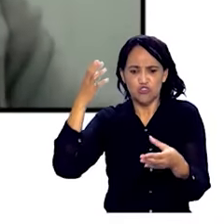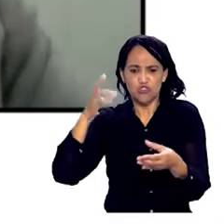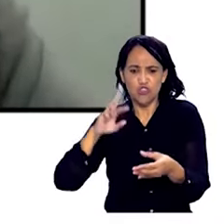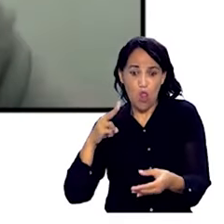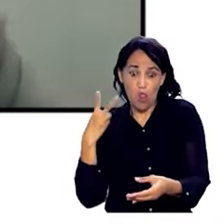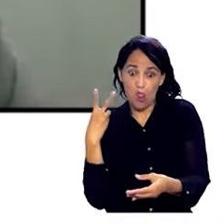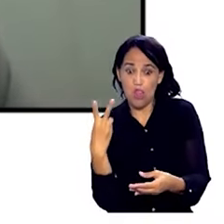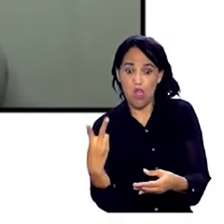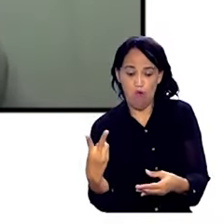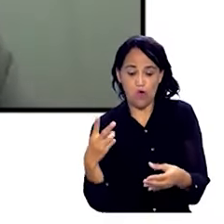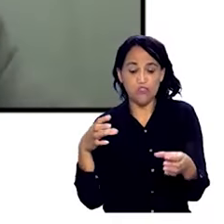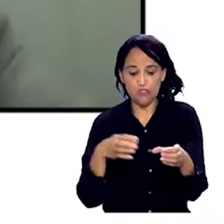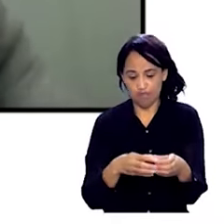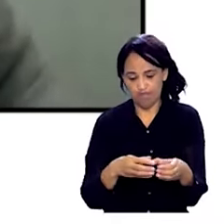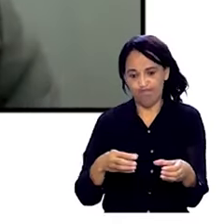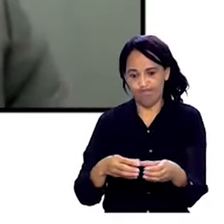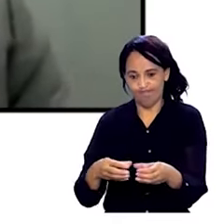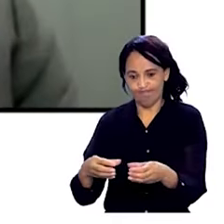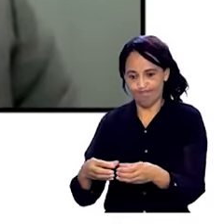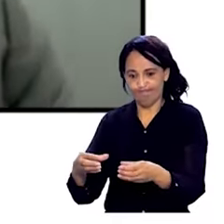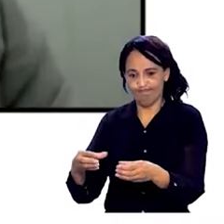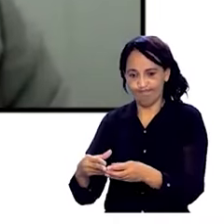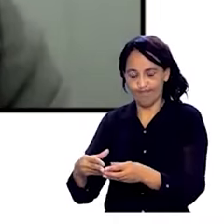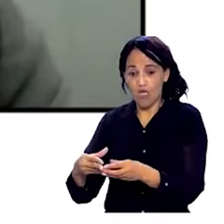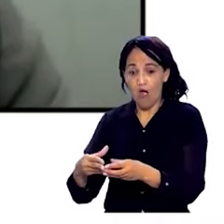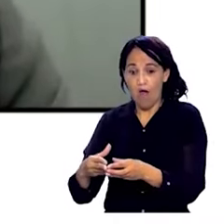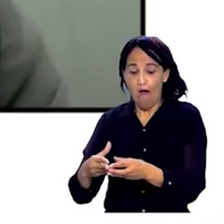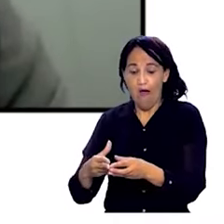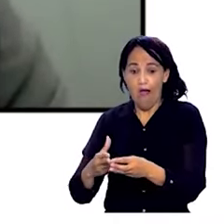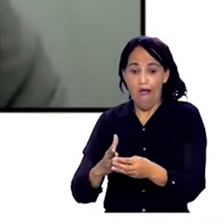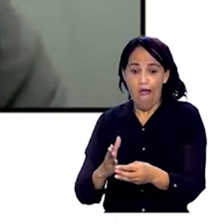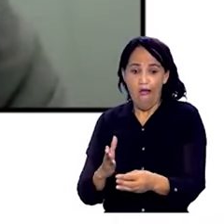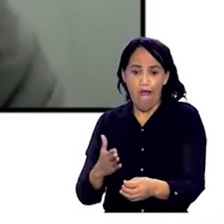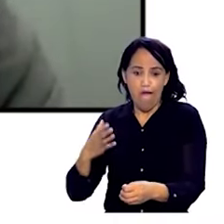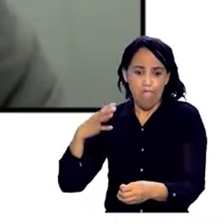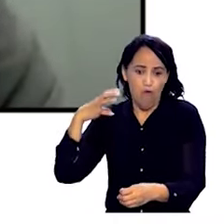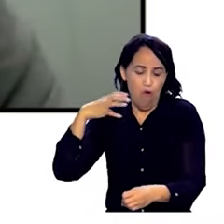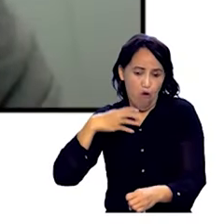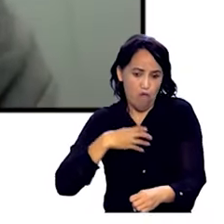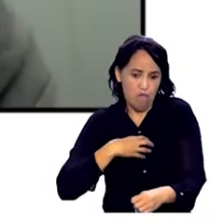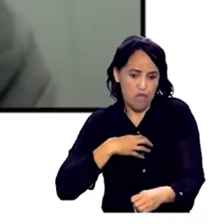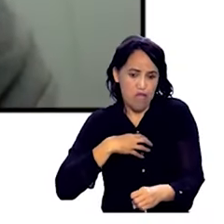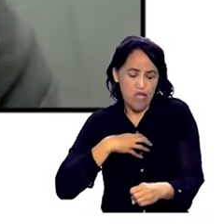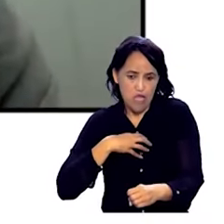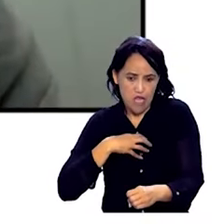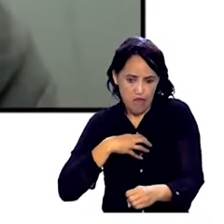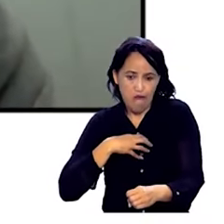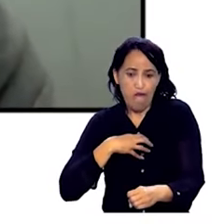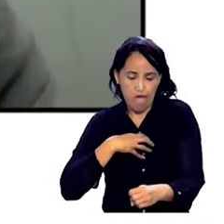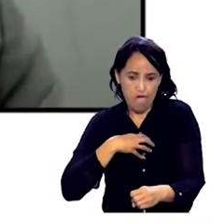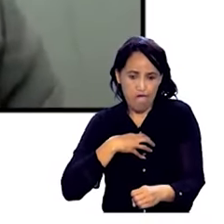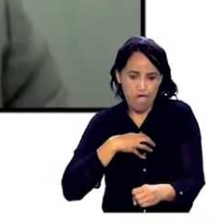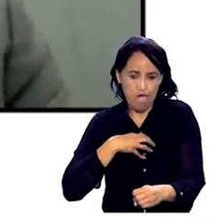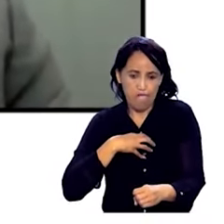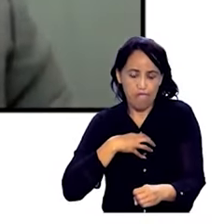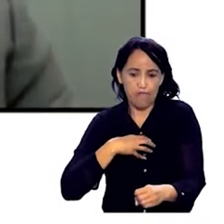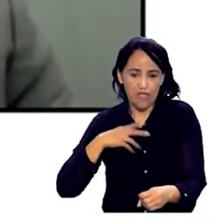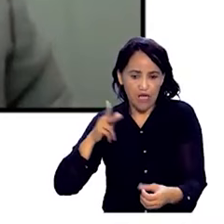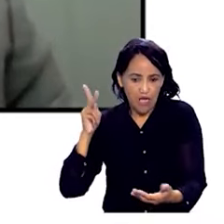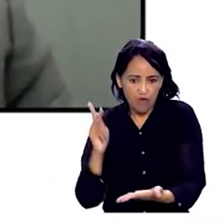ante la corte Suprema una es la competencia originaria la corte Suprema tiene una competencia